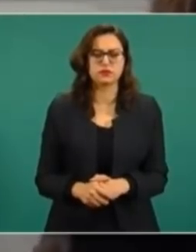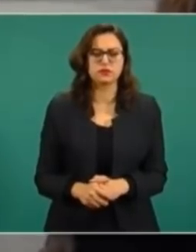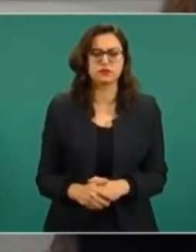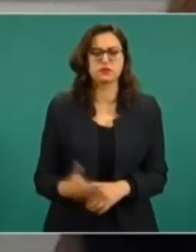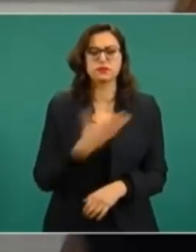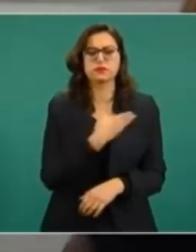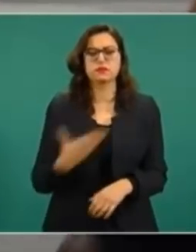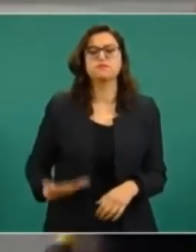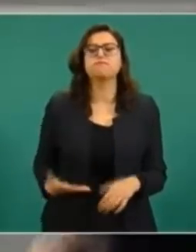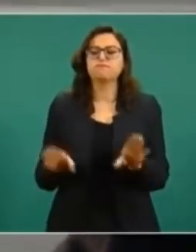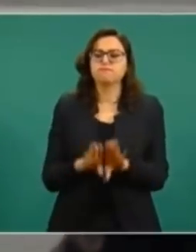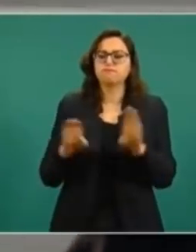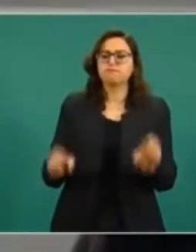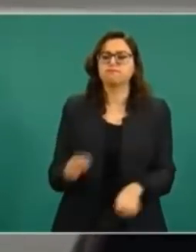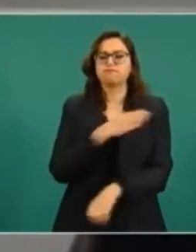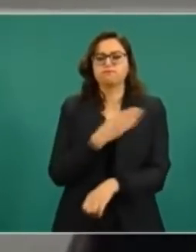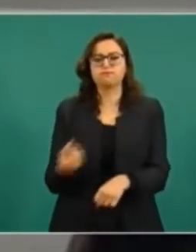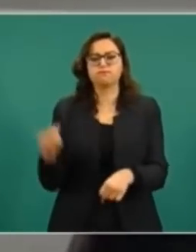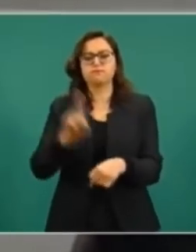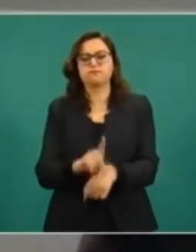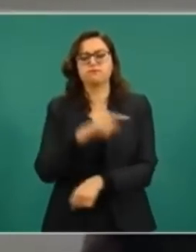Presidente, ¿cómo está? Buenos días. Alejandro Madrigal de Univisión.